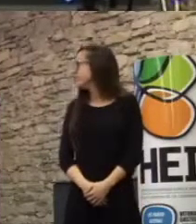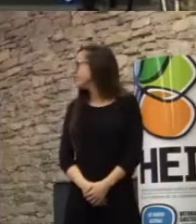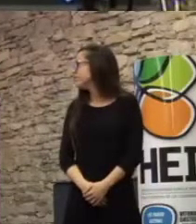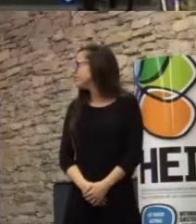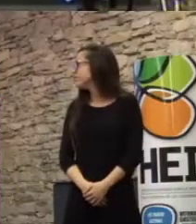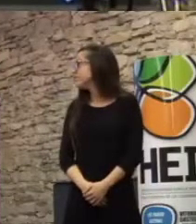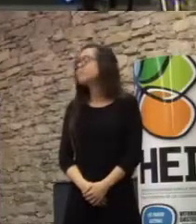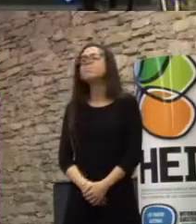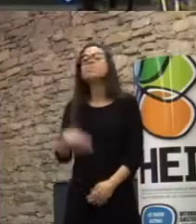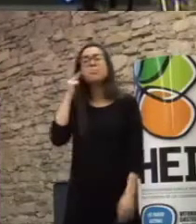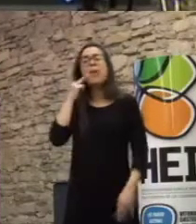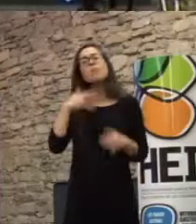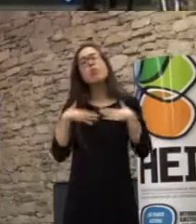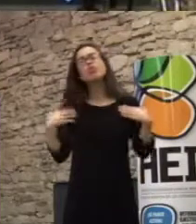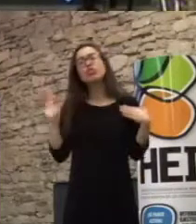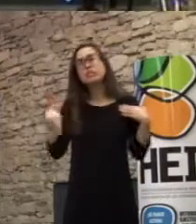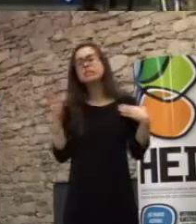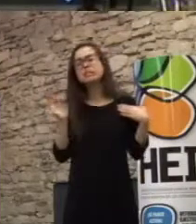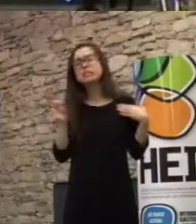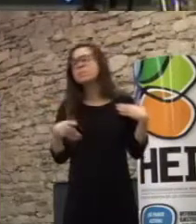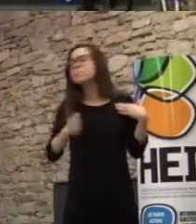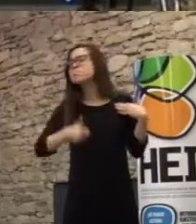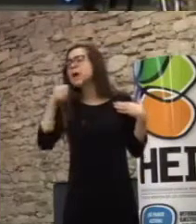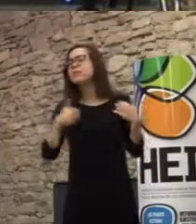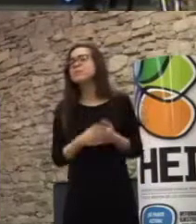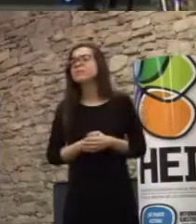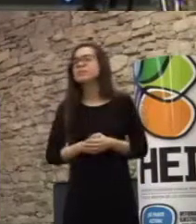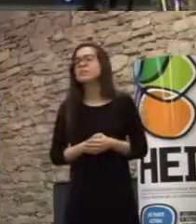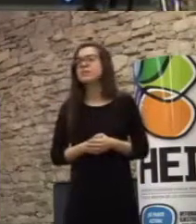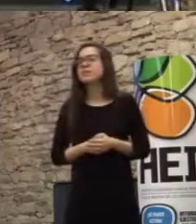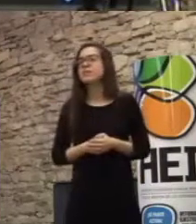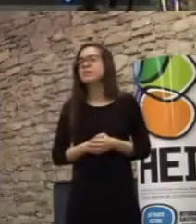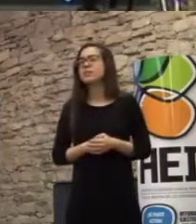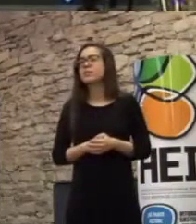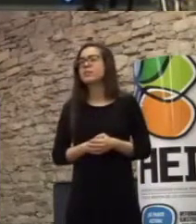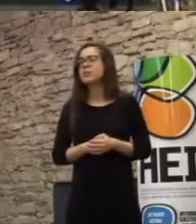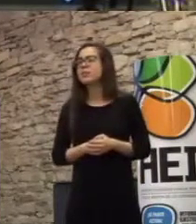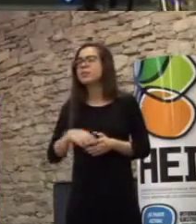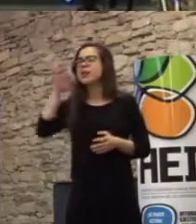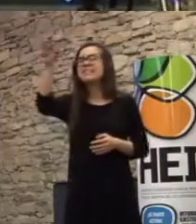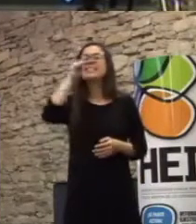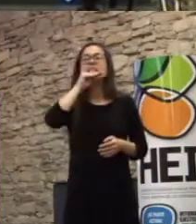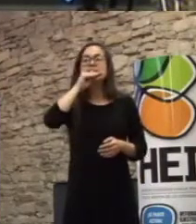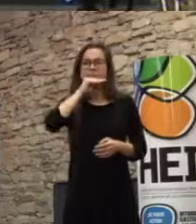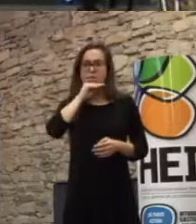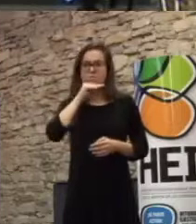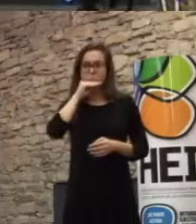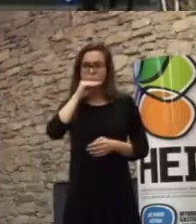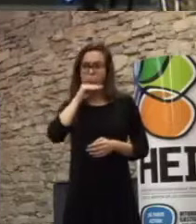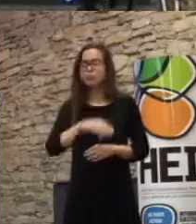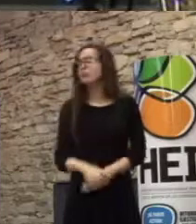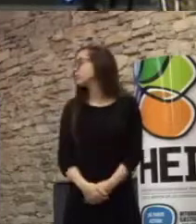gran emoción el miedo más con tristeza muy bueno tristeza ahí